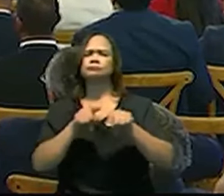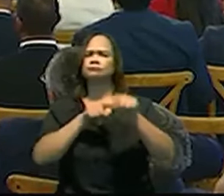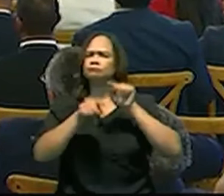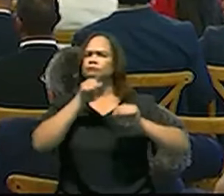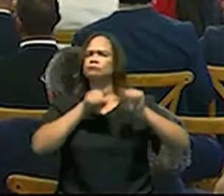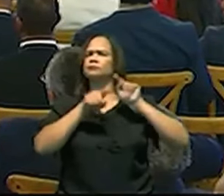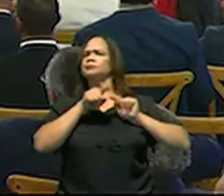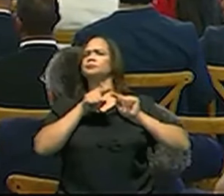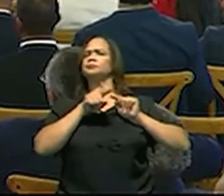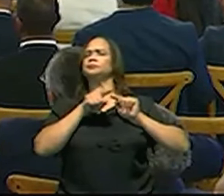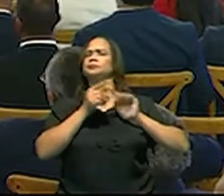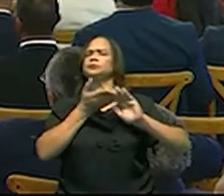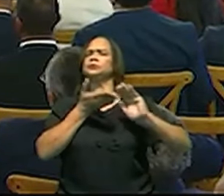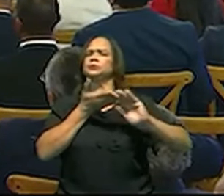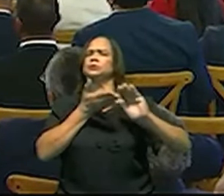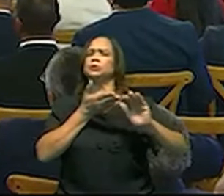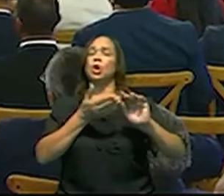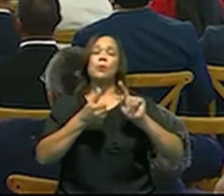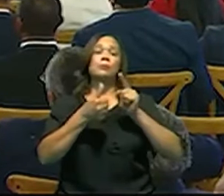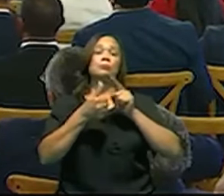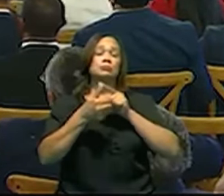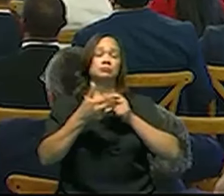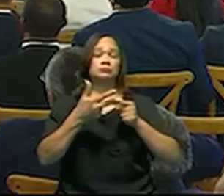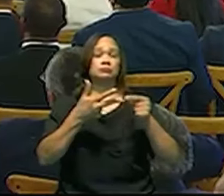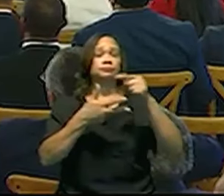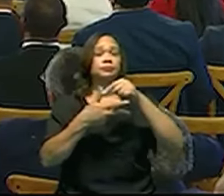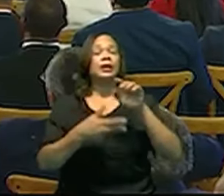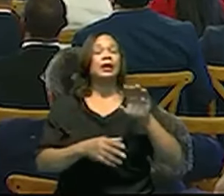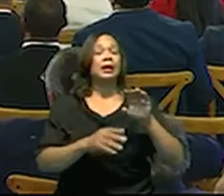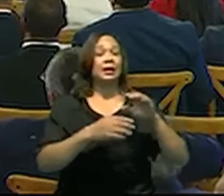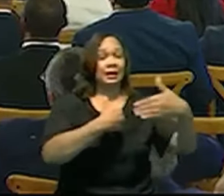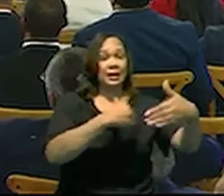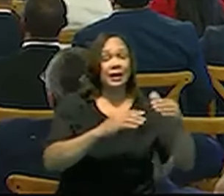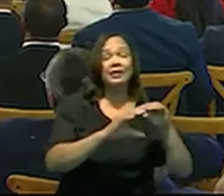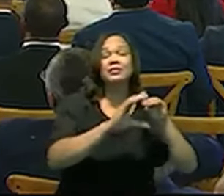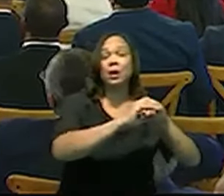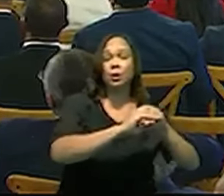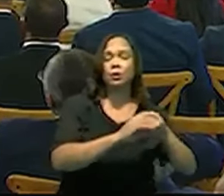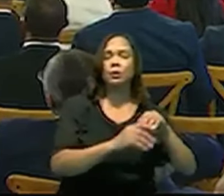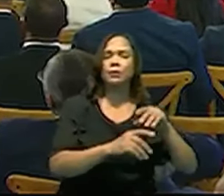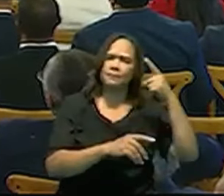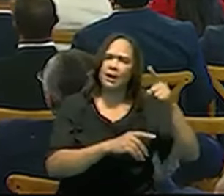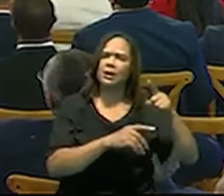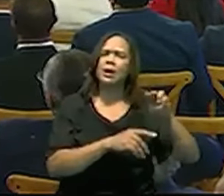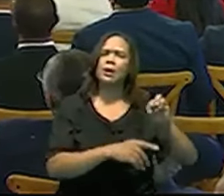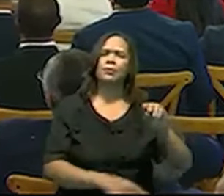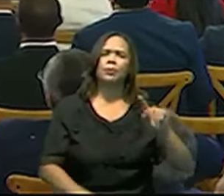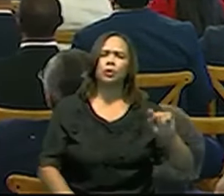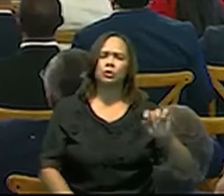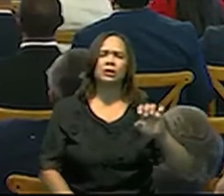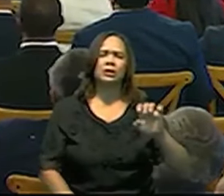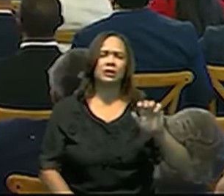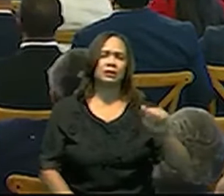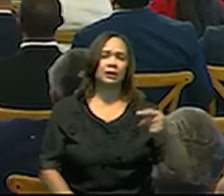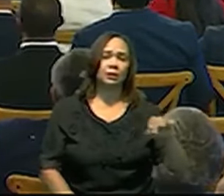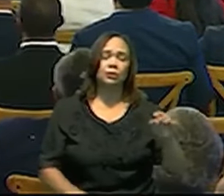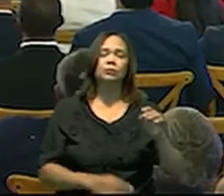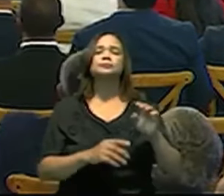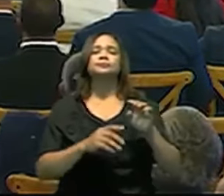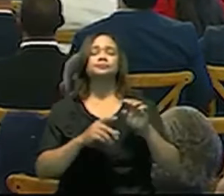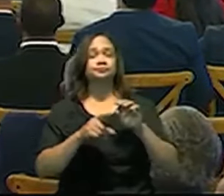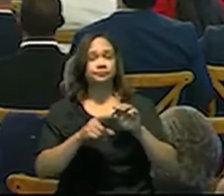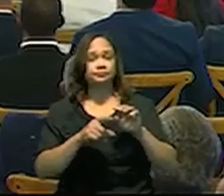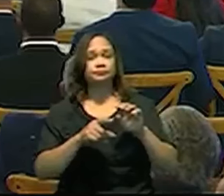Perdón. Los primeros tres. Perfecto. Caja de Ahorros y Obreros para Obreros de Monte de Piedad, el Consejo Nacional de Población y